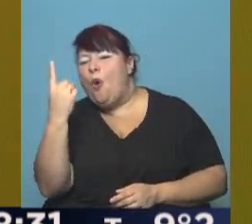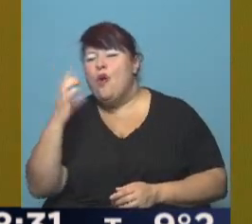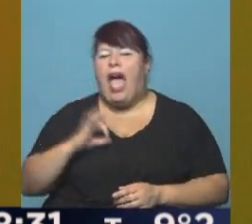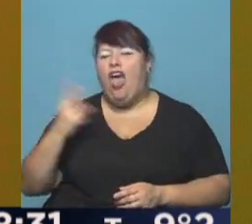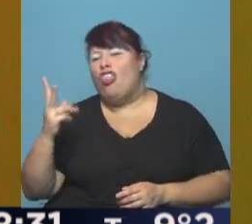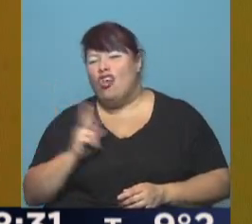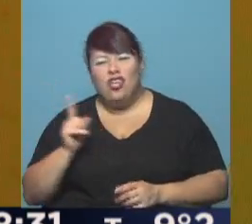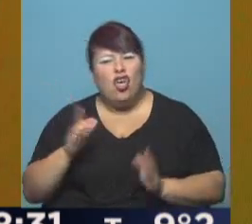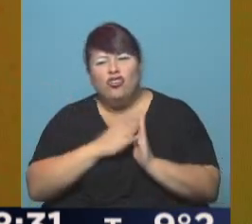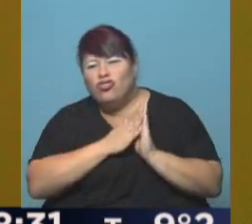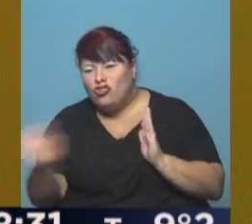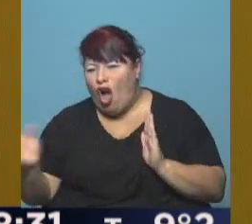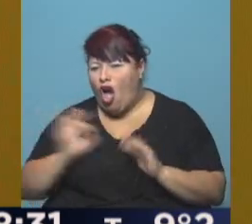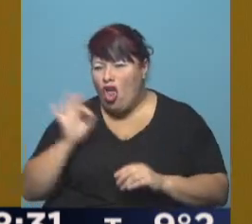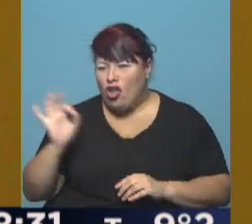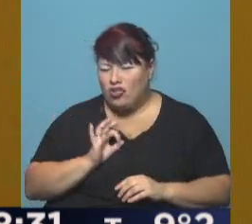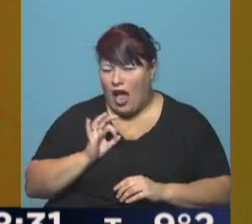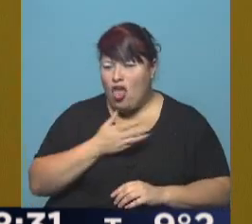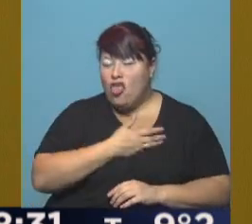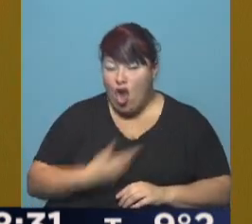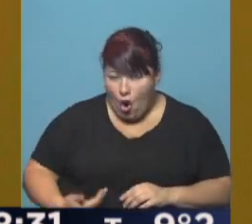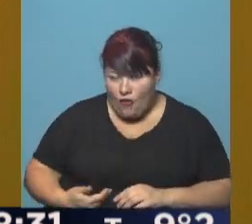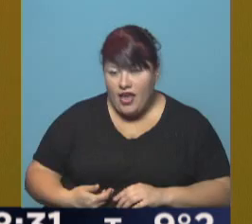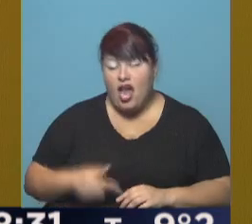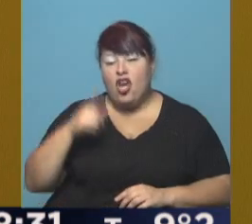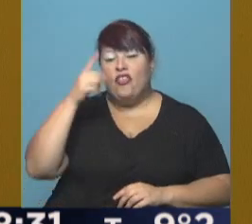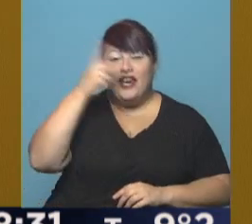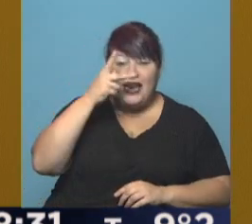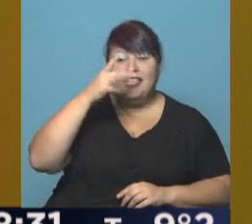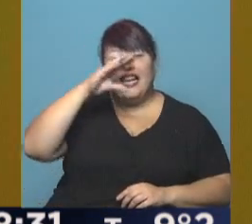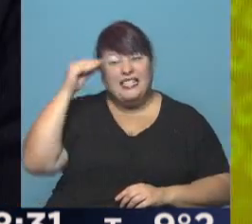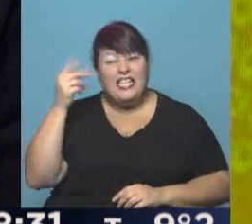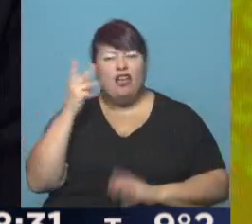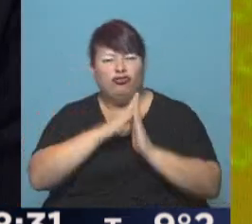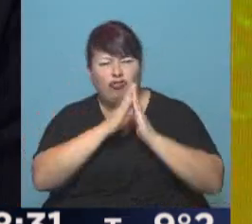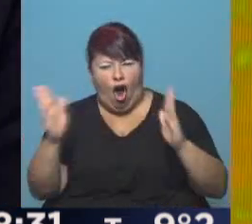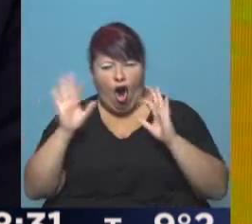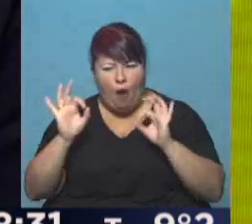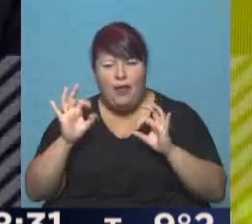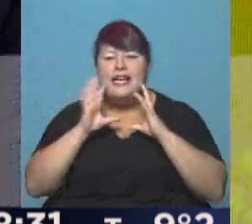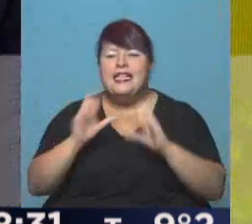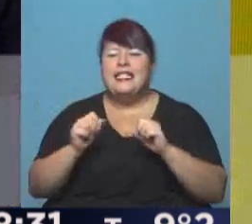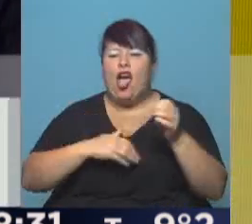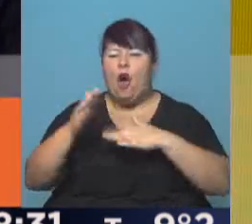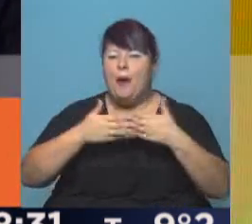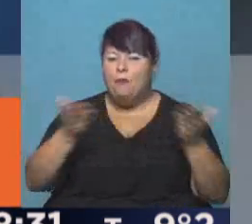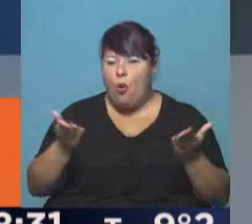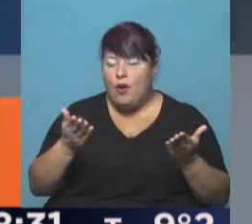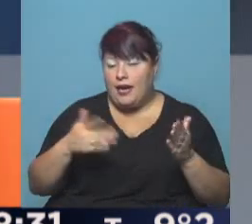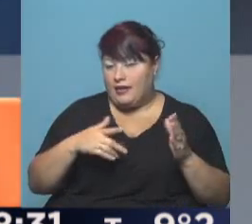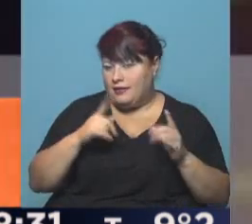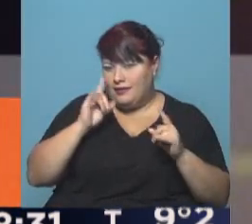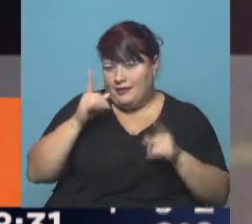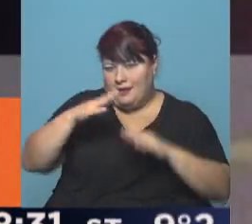año, 2 años, de todos los años de gobierno de Néstor y de Cristina Kirchner. Secretario de Obras Públicas, que era el